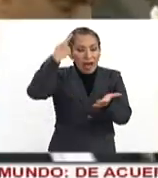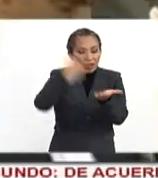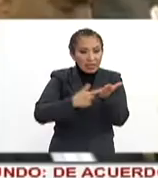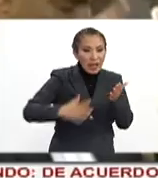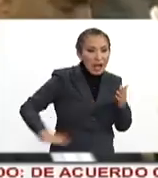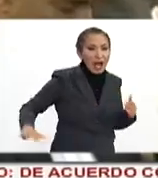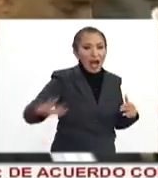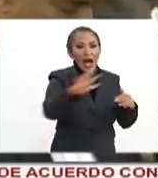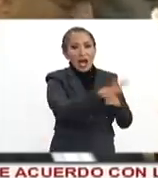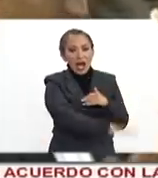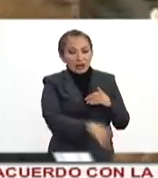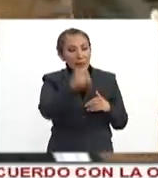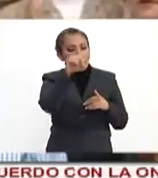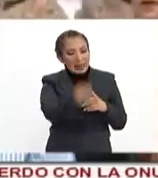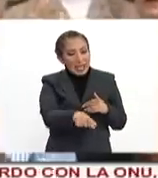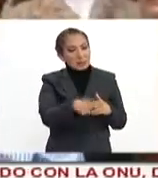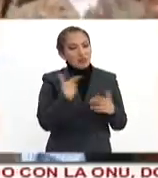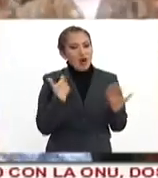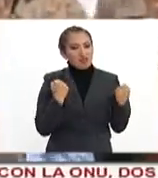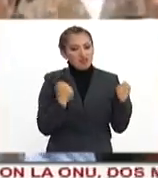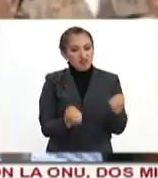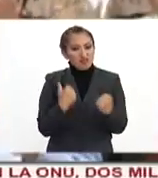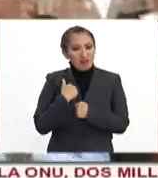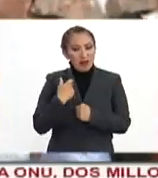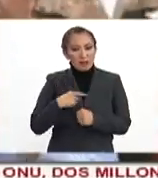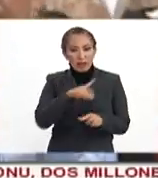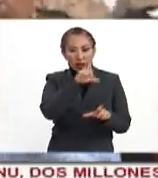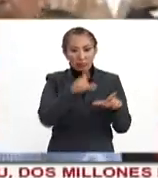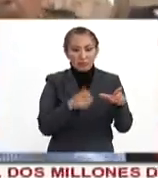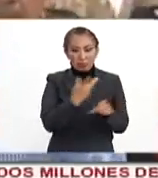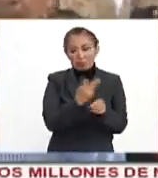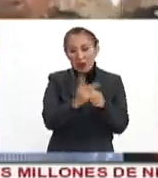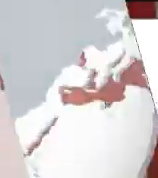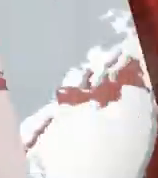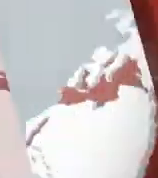adentro del corazón mismo de la Fuerza Armada Nacional Bolivariana.